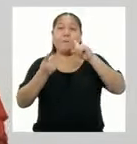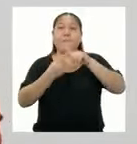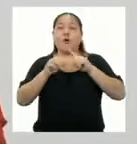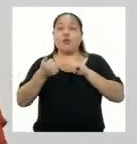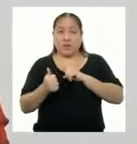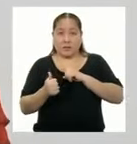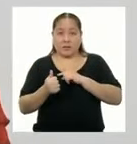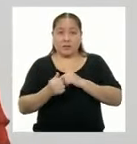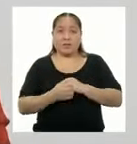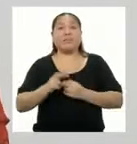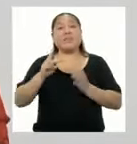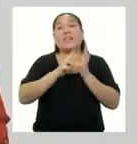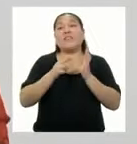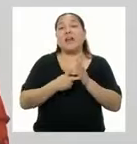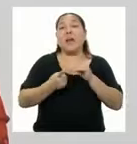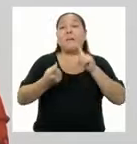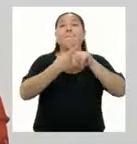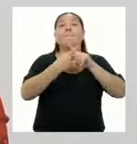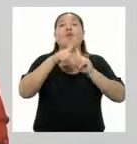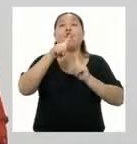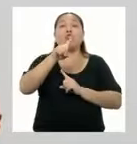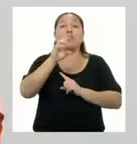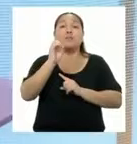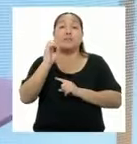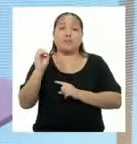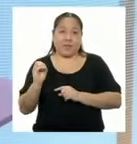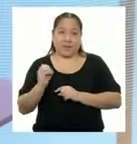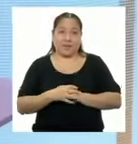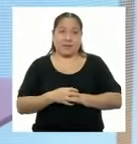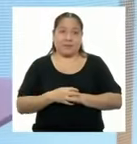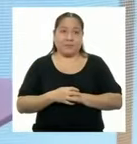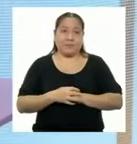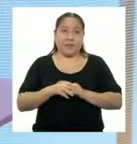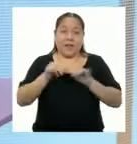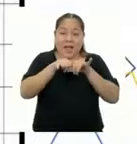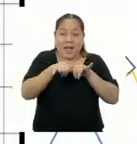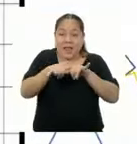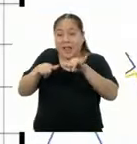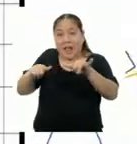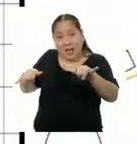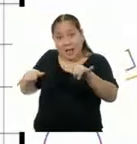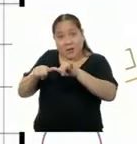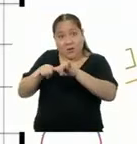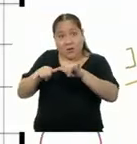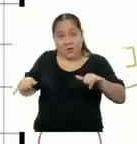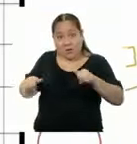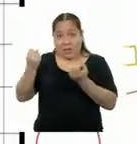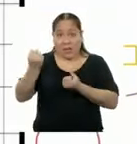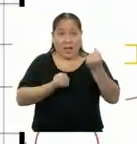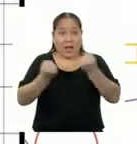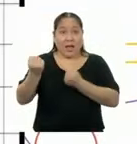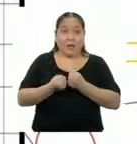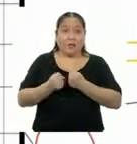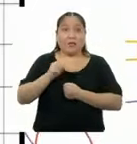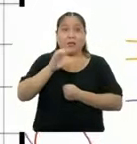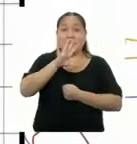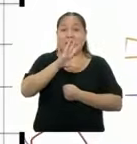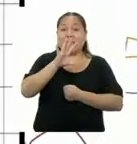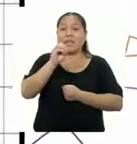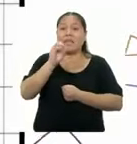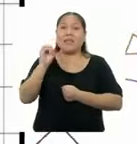decir, multiplicaremos por 100. El largo del auto equivale a